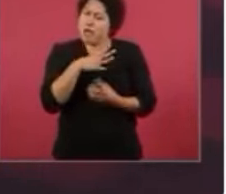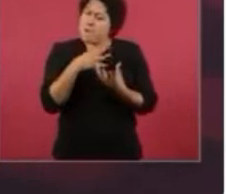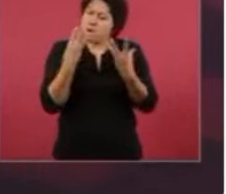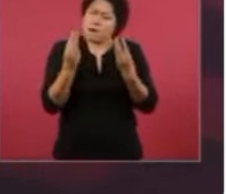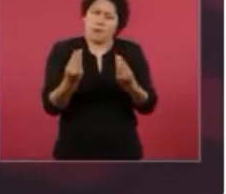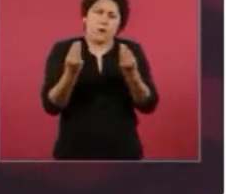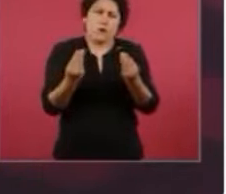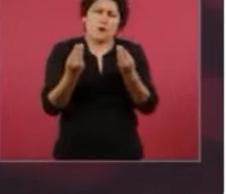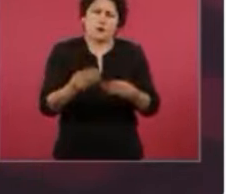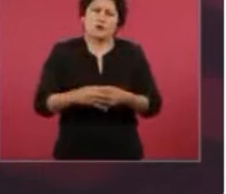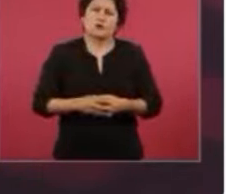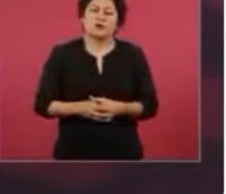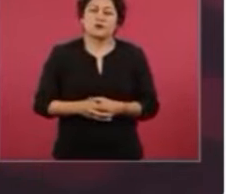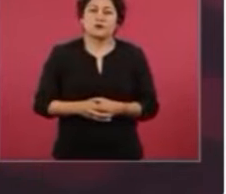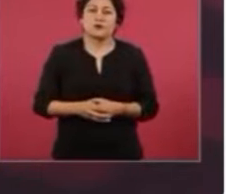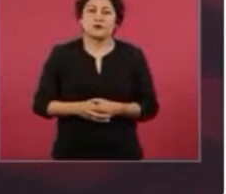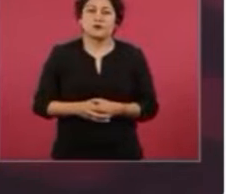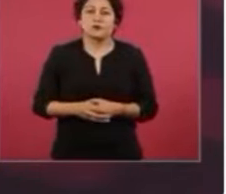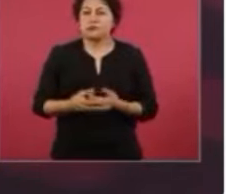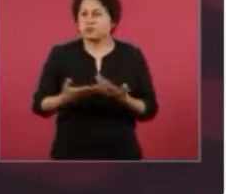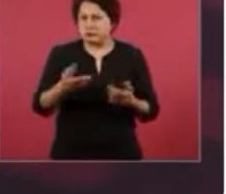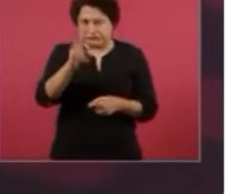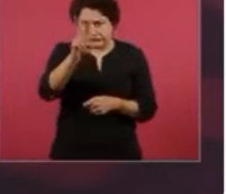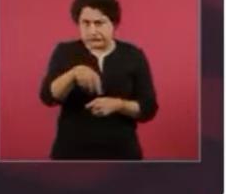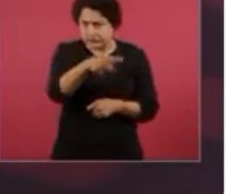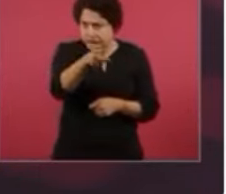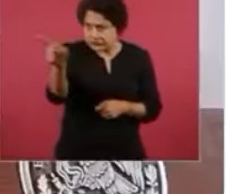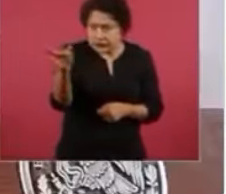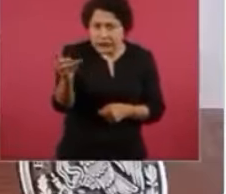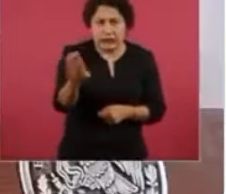porque es recíproco